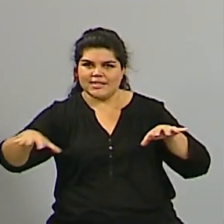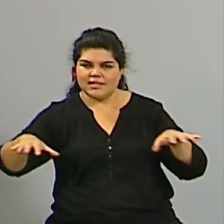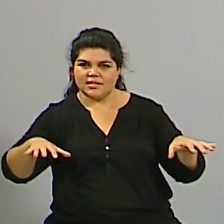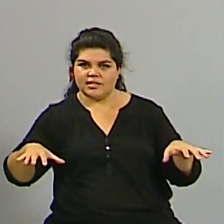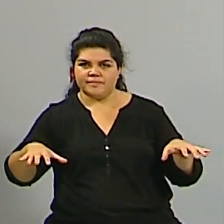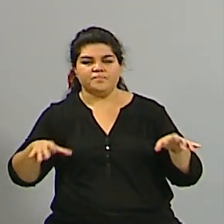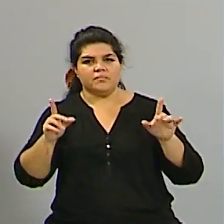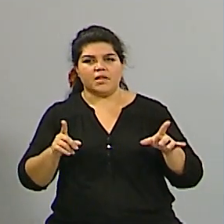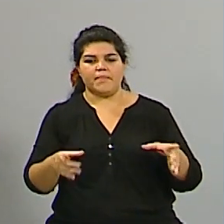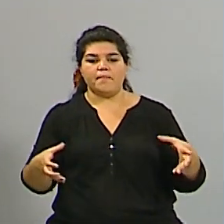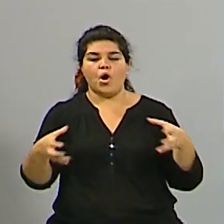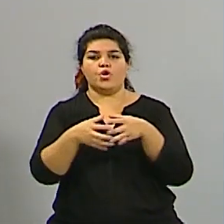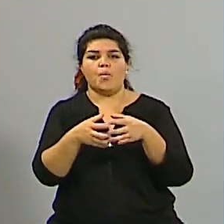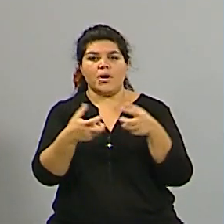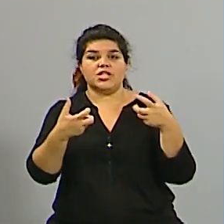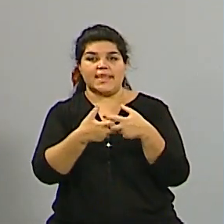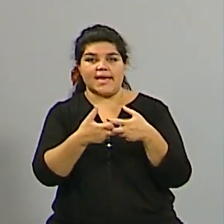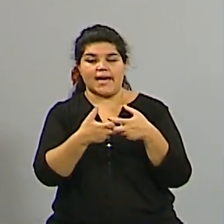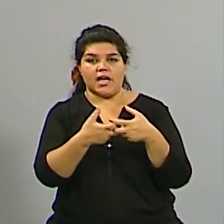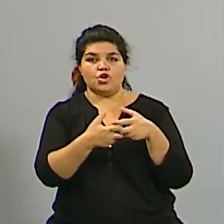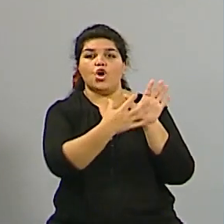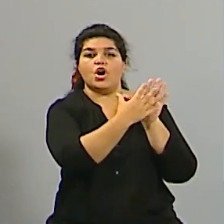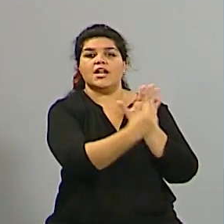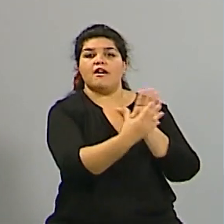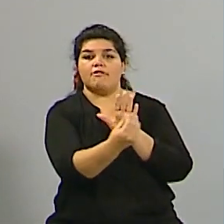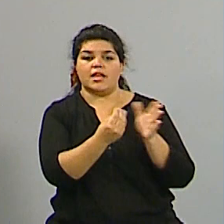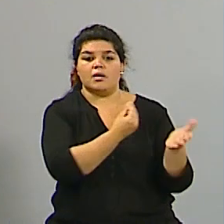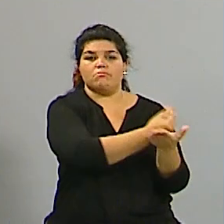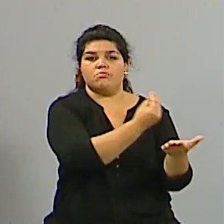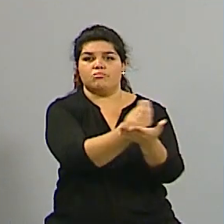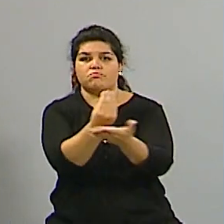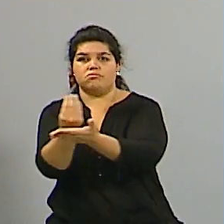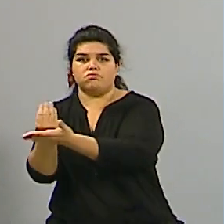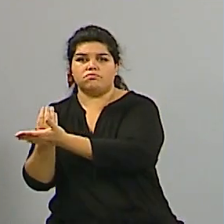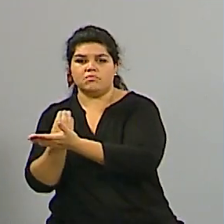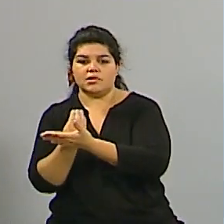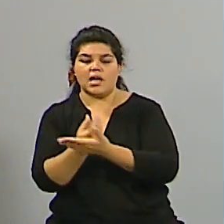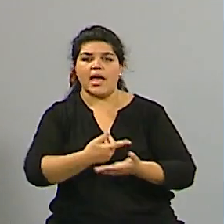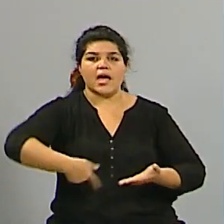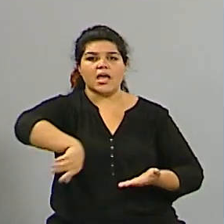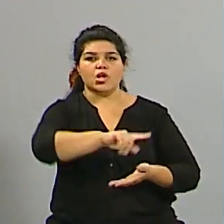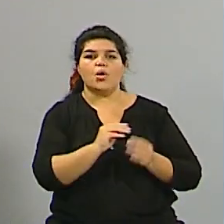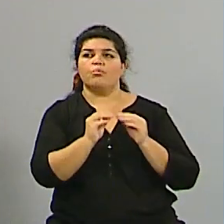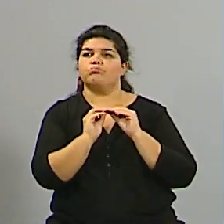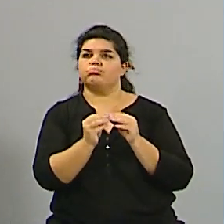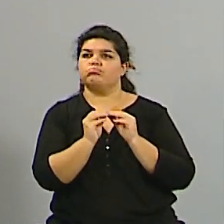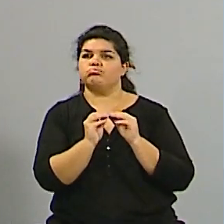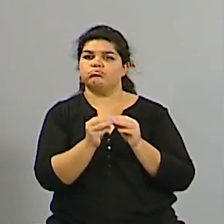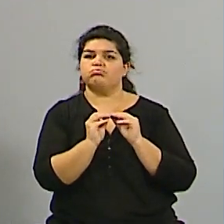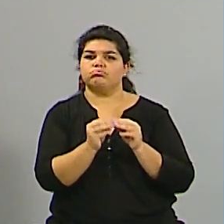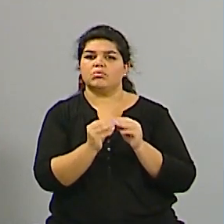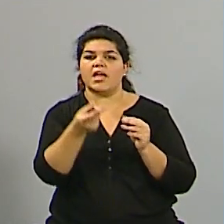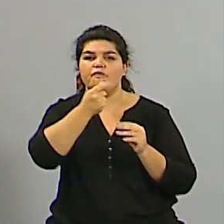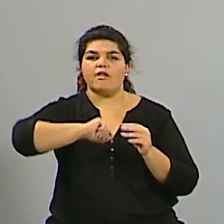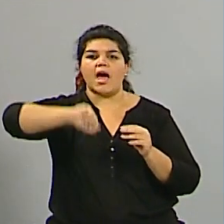fuego de sus organizaciones sindicales logran, con suerte, estar negociando al nivel de la